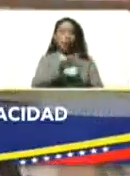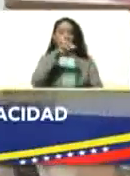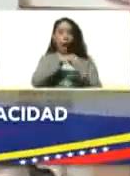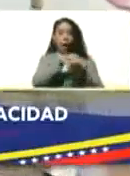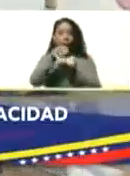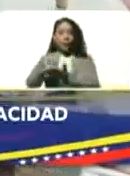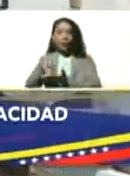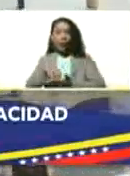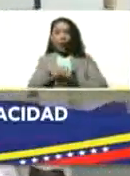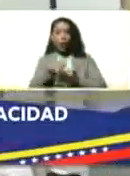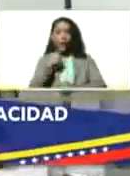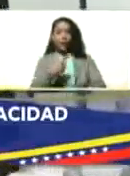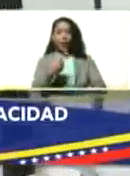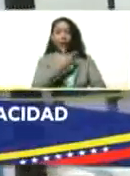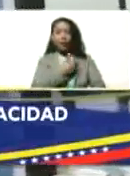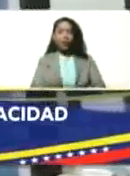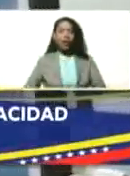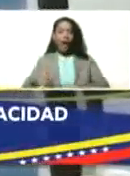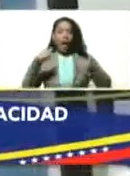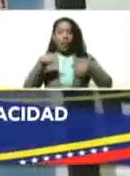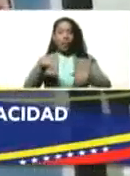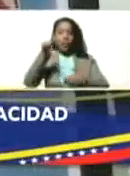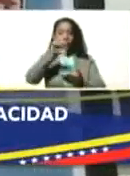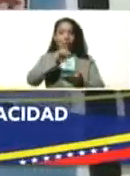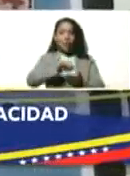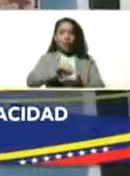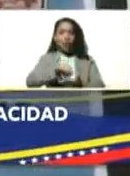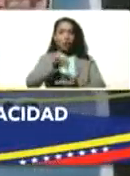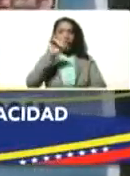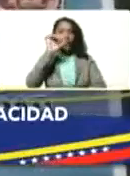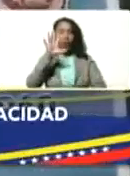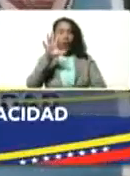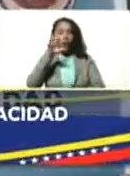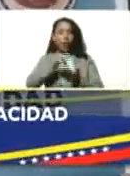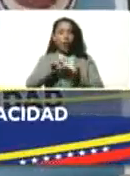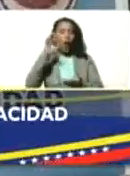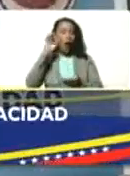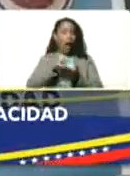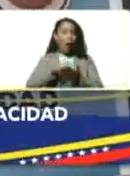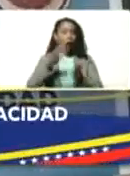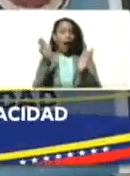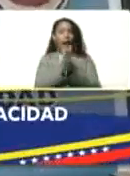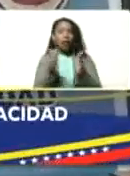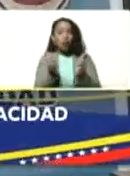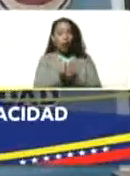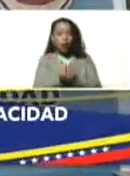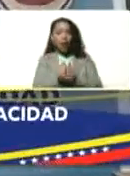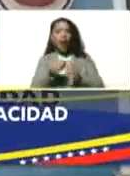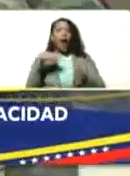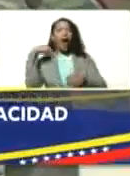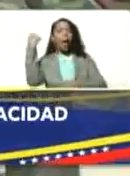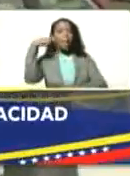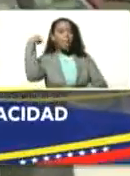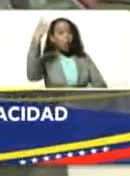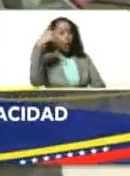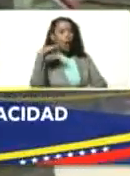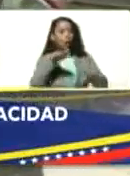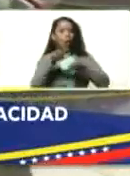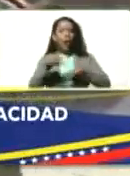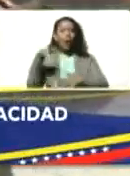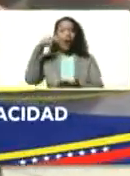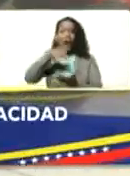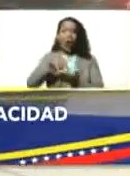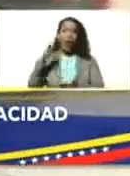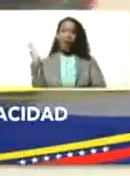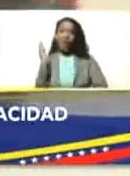Decirle, presidente, que este centro recibe pacientes de 5 estados: Aragua, Anzoátegui, Apure, Cojedes y Carabobo.